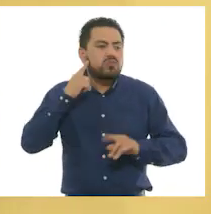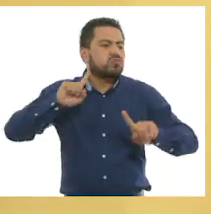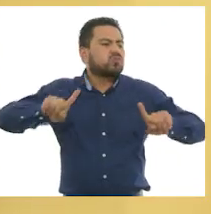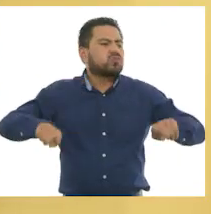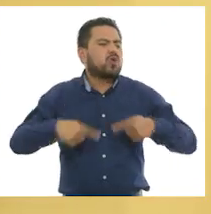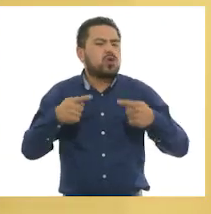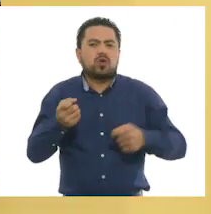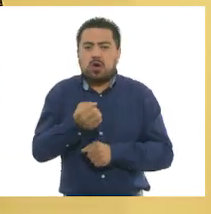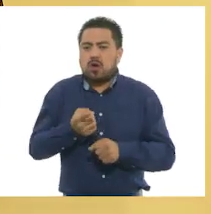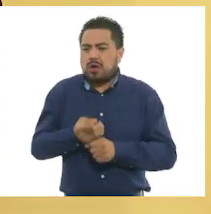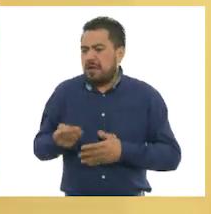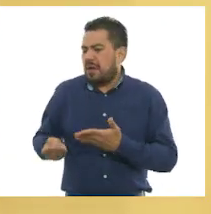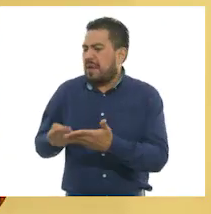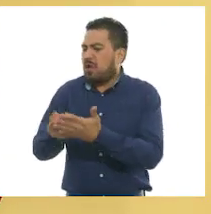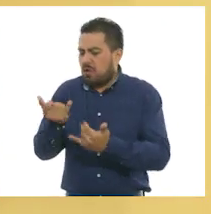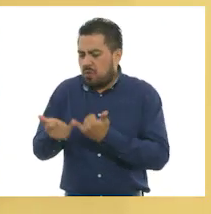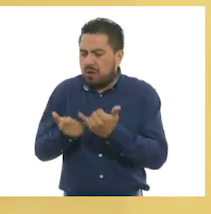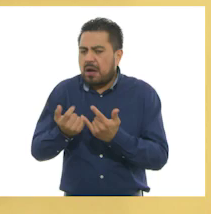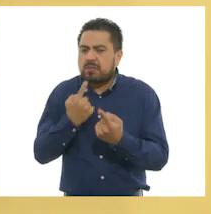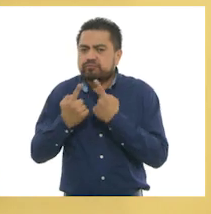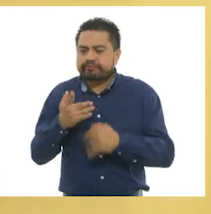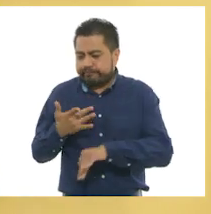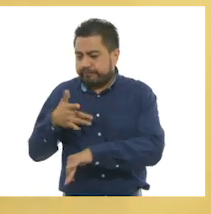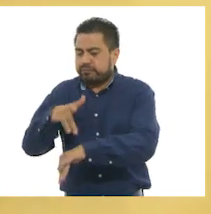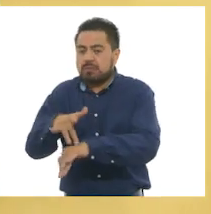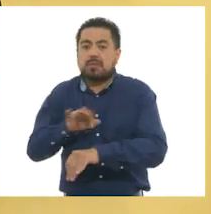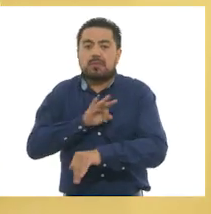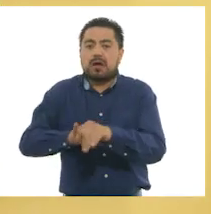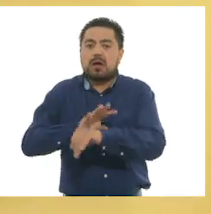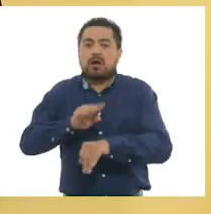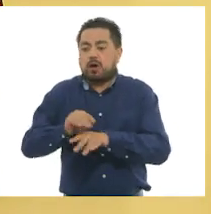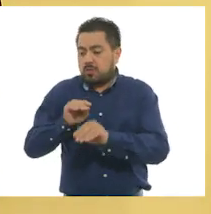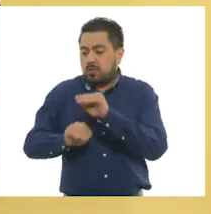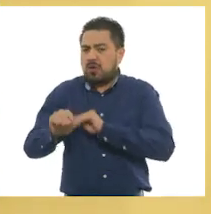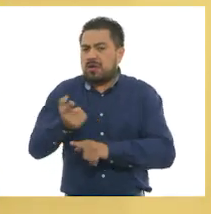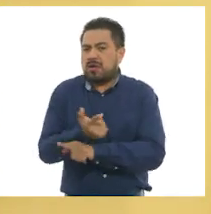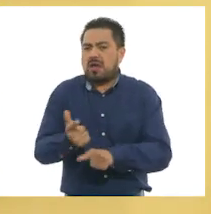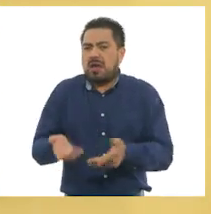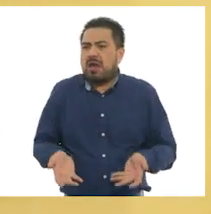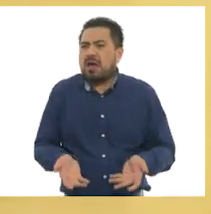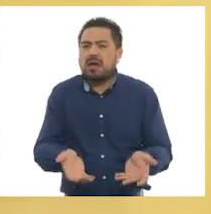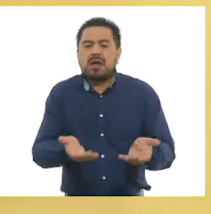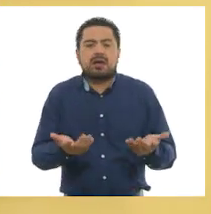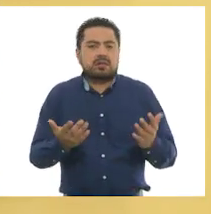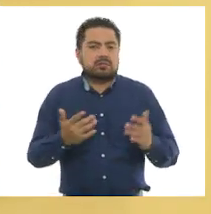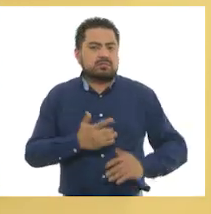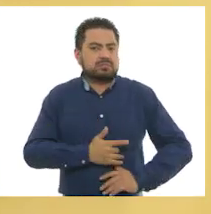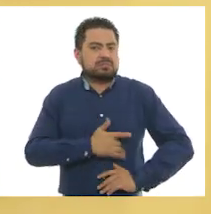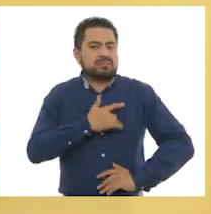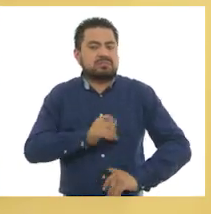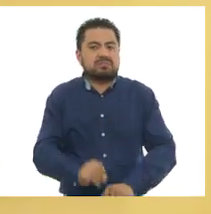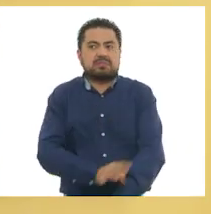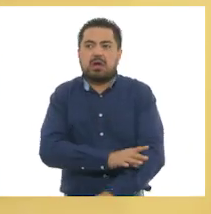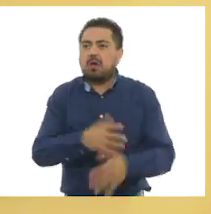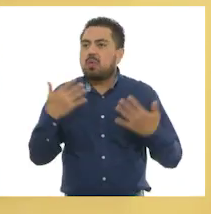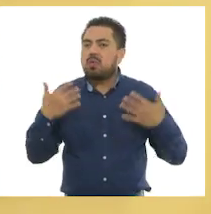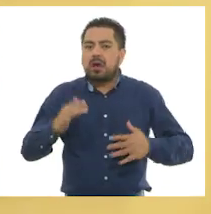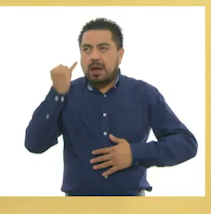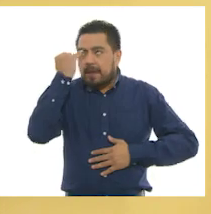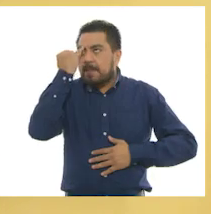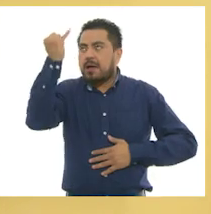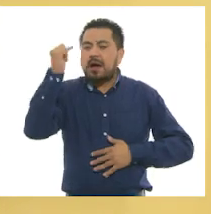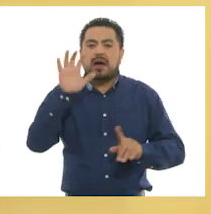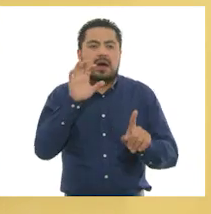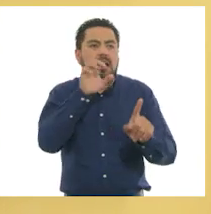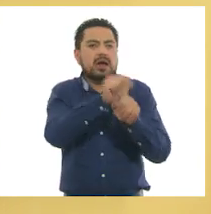muchas posibilidades a los juegos e interacciones. Nos permite movernos libremente y activar nuestros sentidos, imaginar,